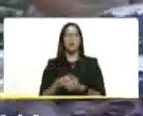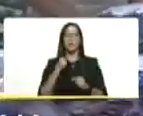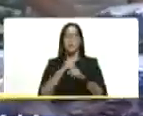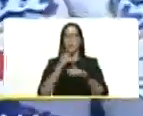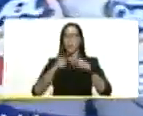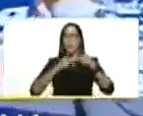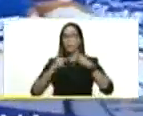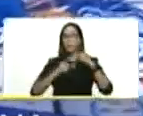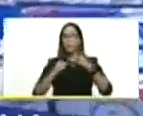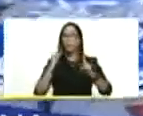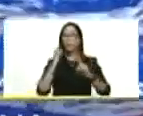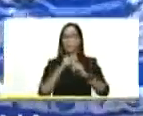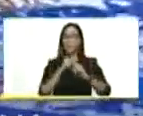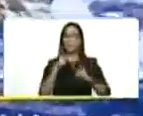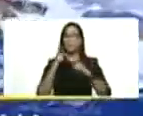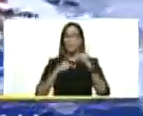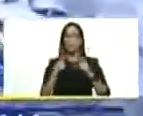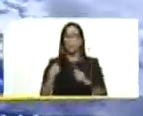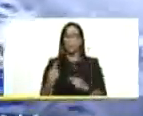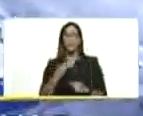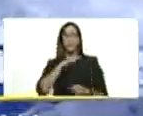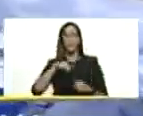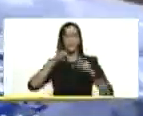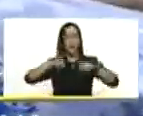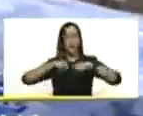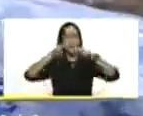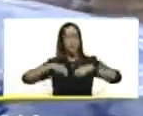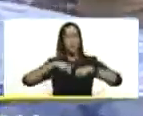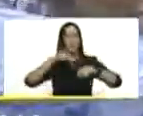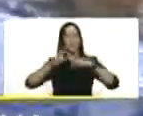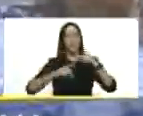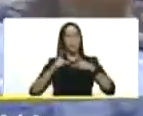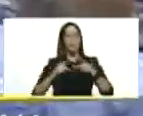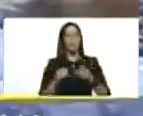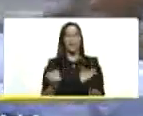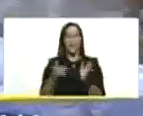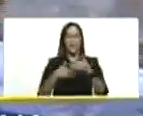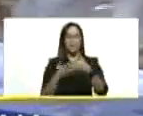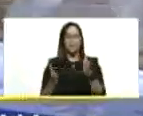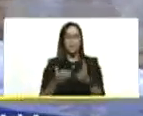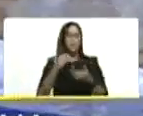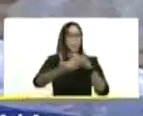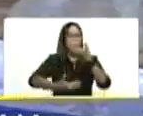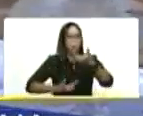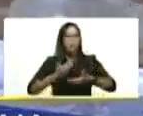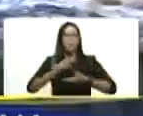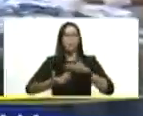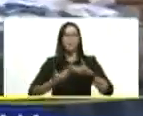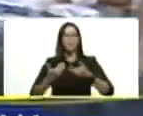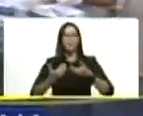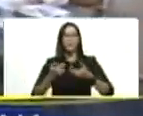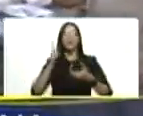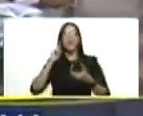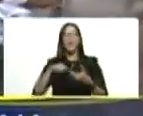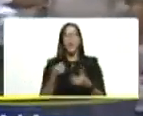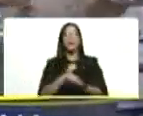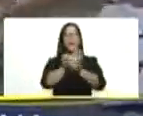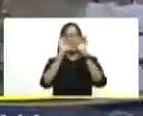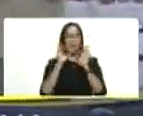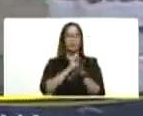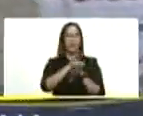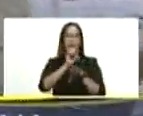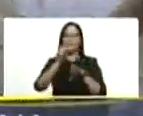la producción primaria con nuestros campesinos, productores, el encadenamiento al procesamiento y también, por supuesto, la